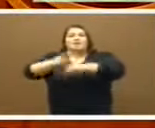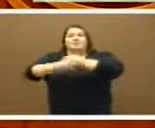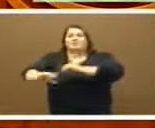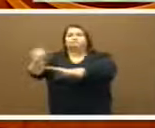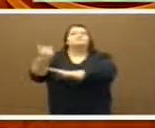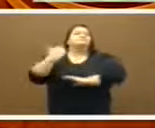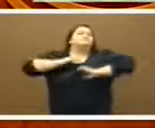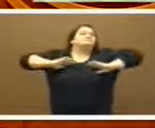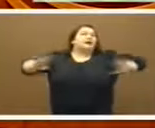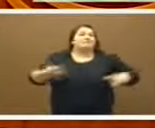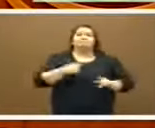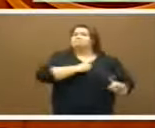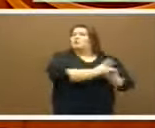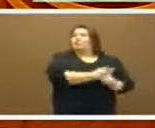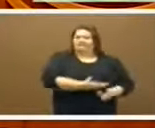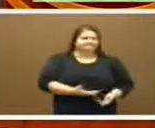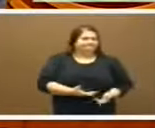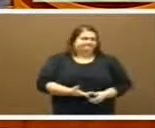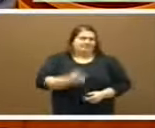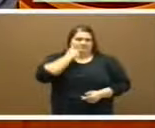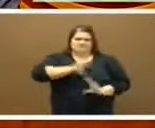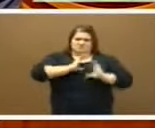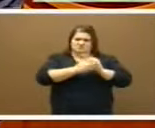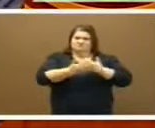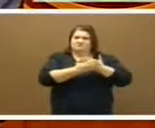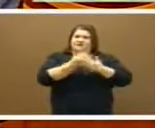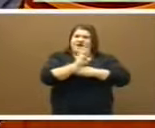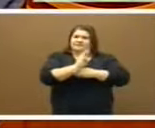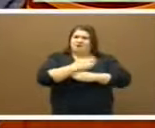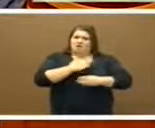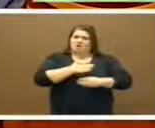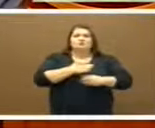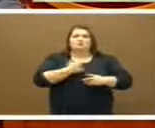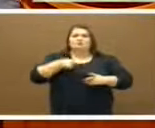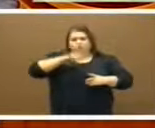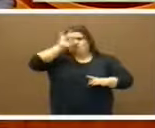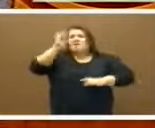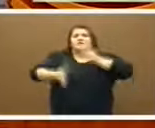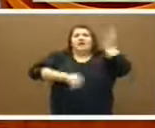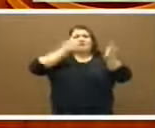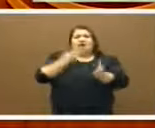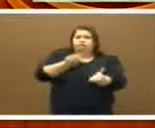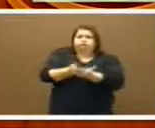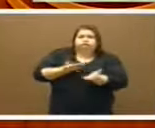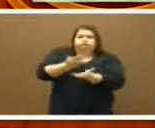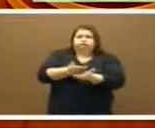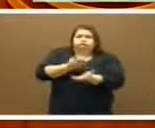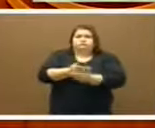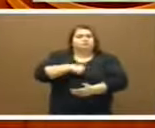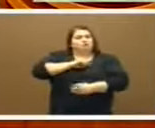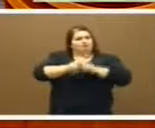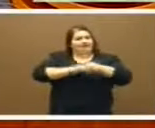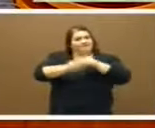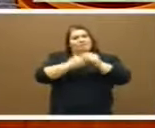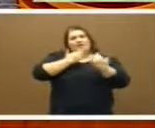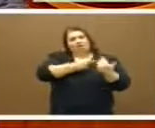embargo, les advierto que mi Grupo Parlamentario seguirá en el empeño de aportar ideas, y eso es lo que hacemos con nuestras